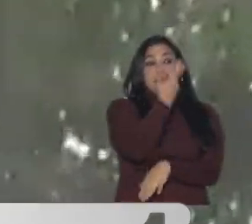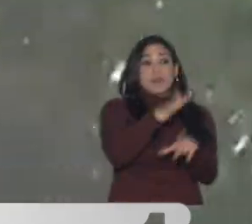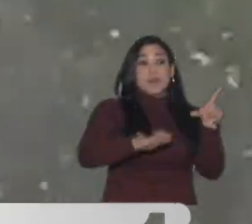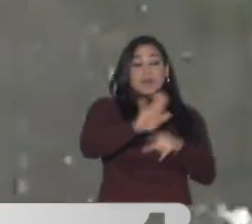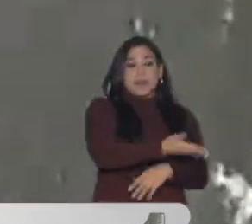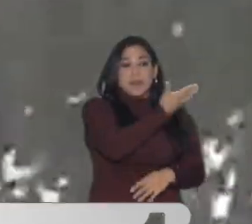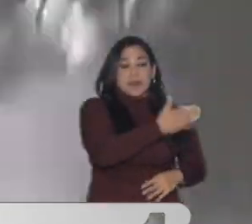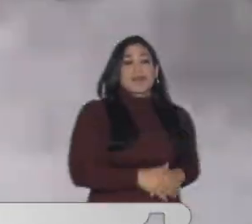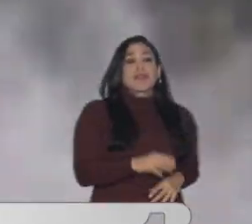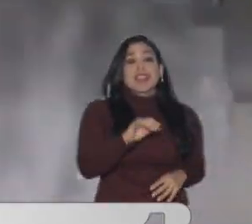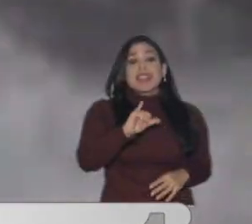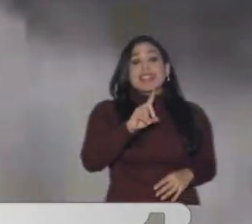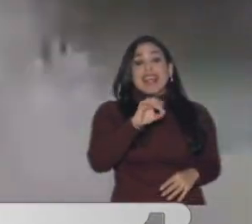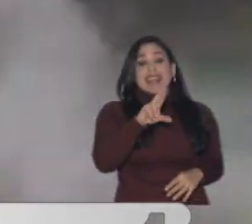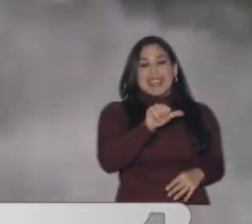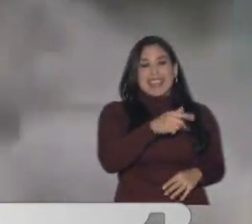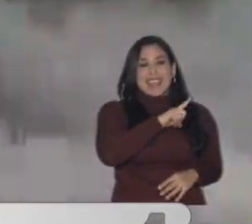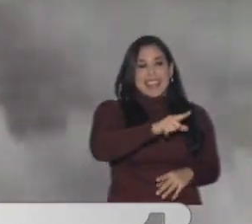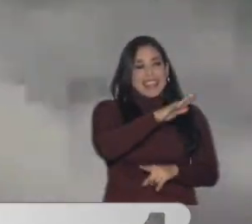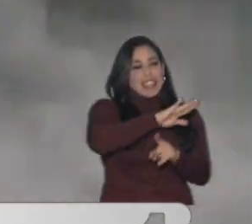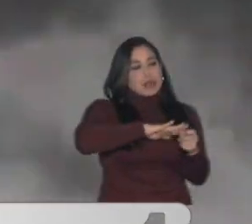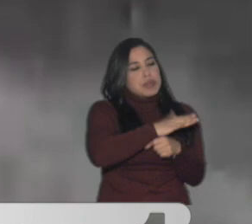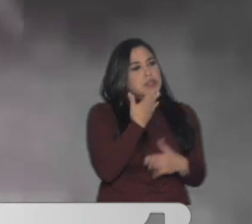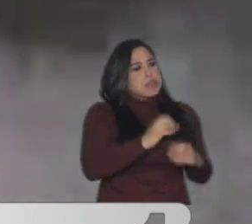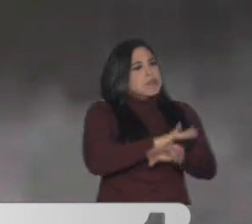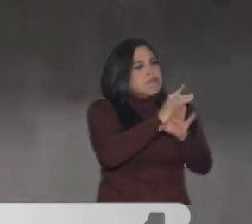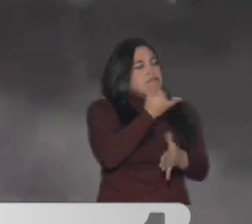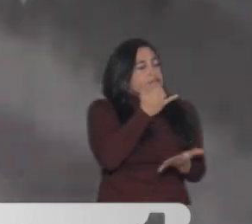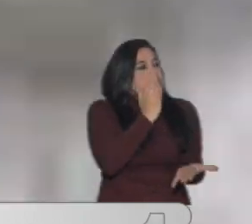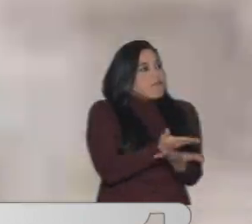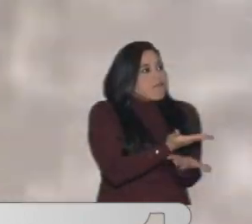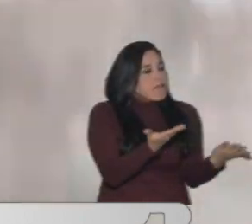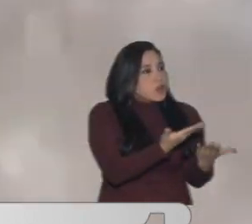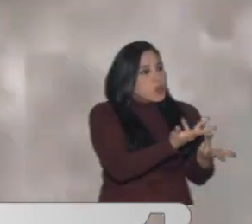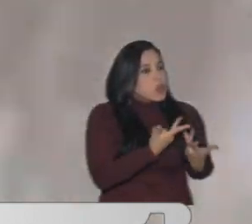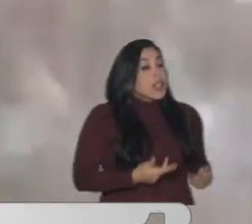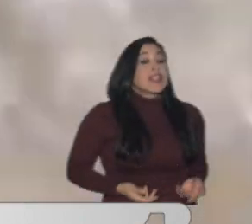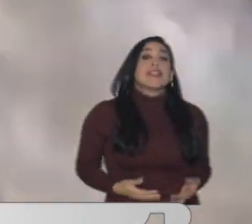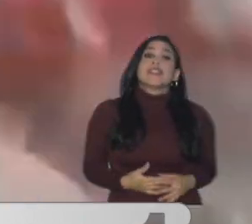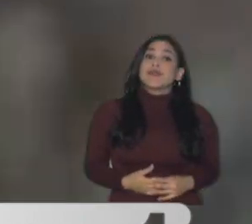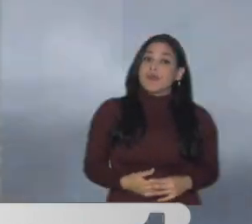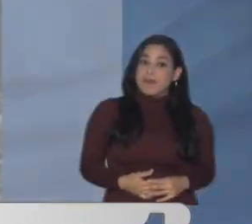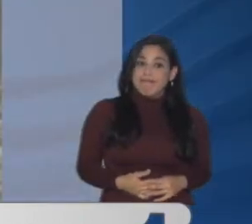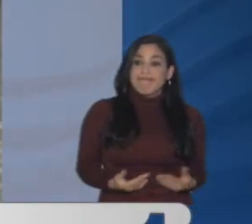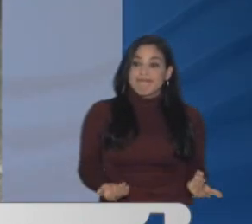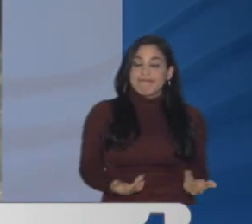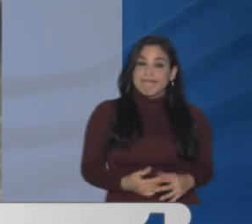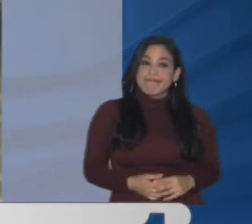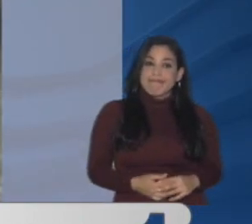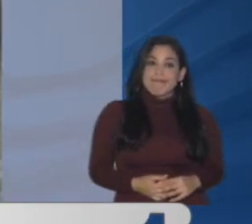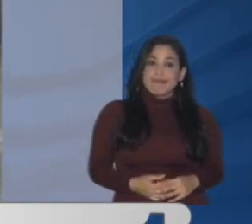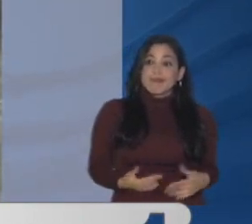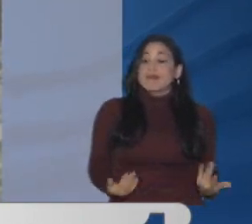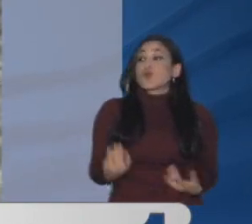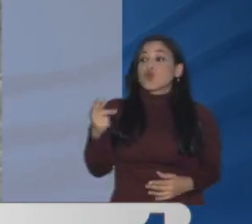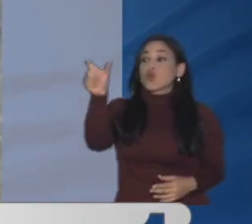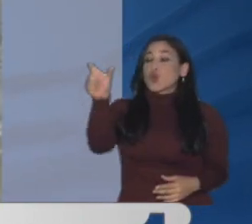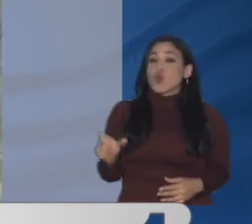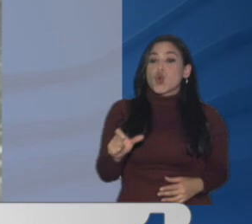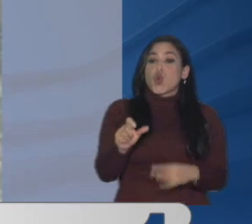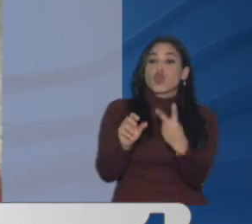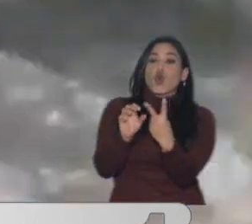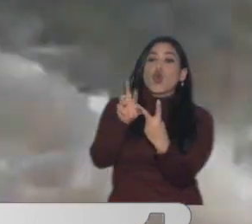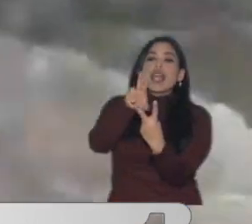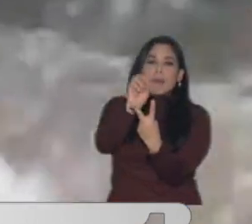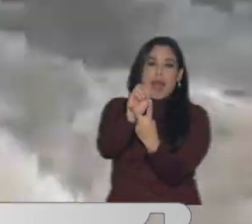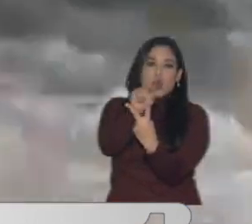Doña Yadira González, líder del barrio, muy buen día. Muy buenos días. Bueno, unos de ellos, eran dos